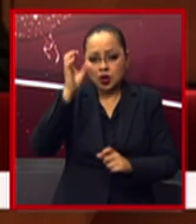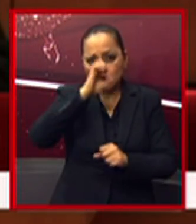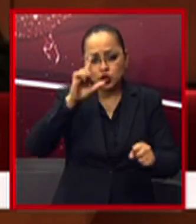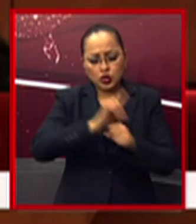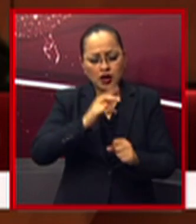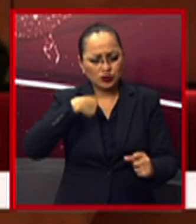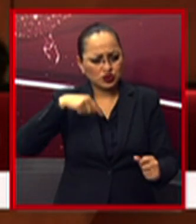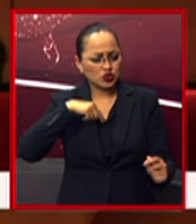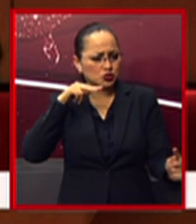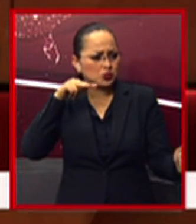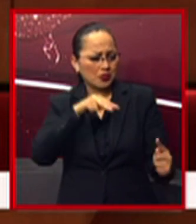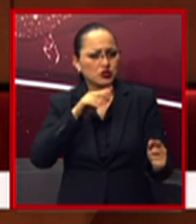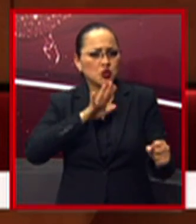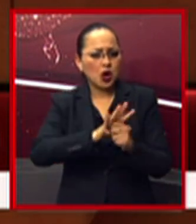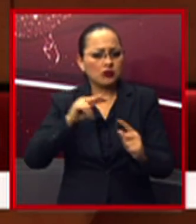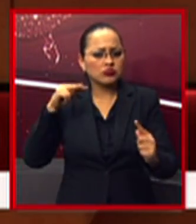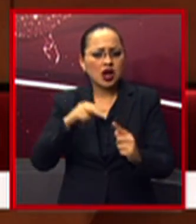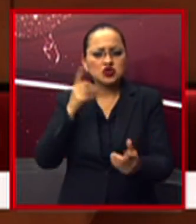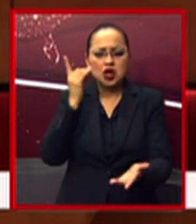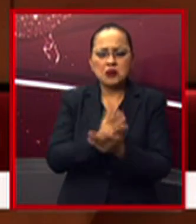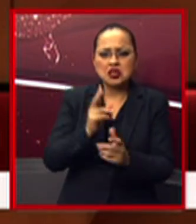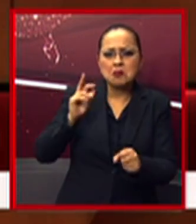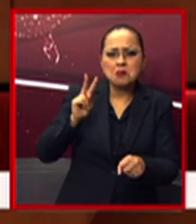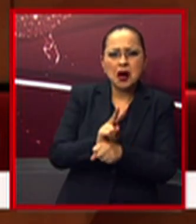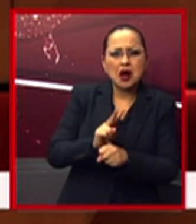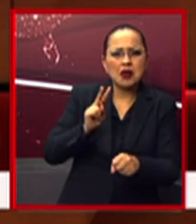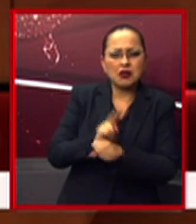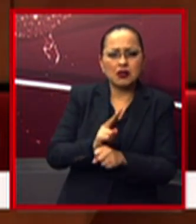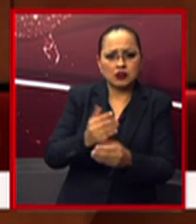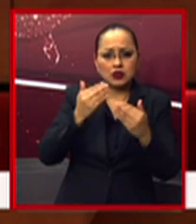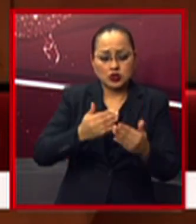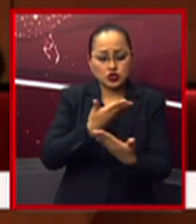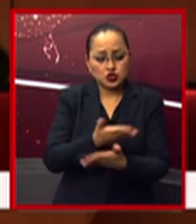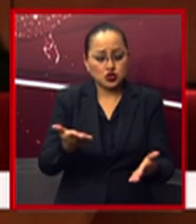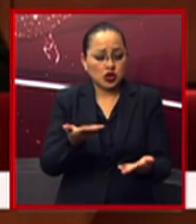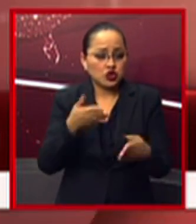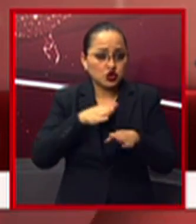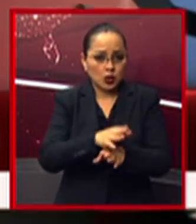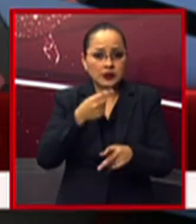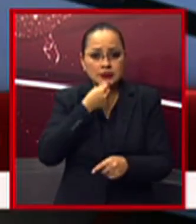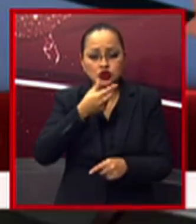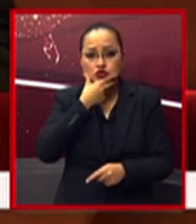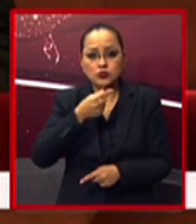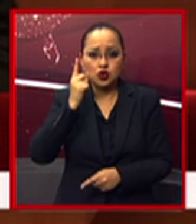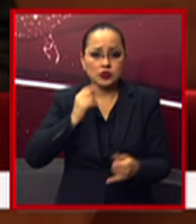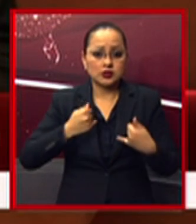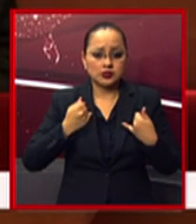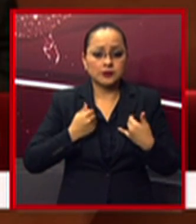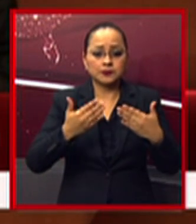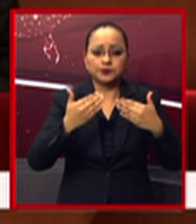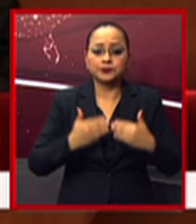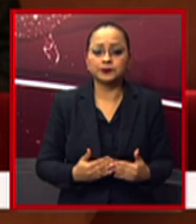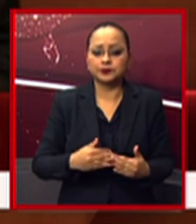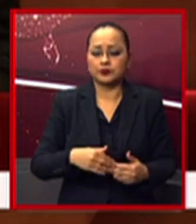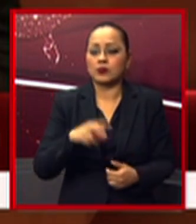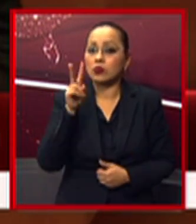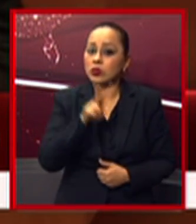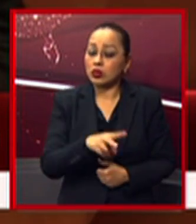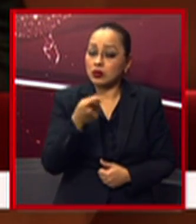existe, la visión tutelarista con respecto a niñas, niños y adolescentes. Ya que sin